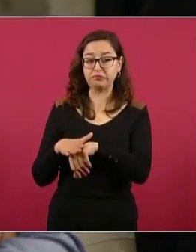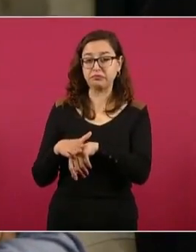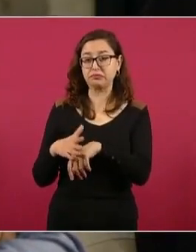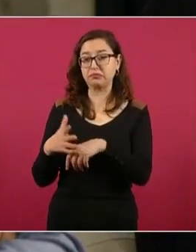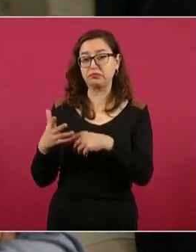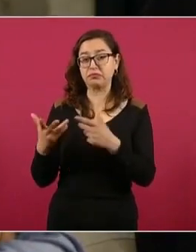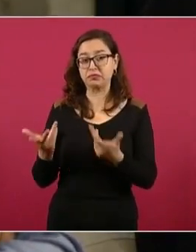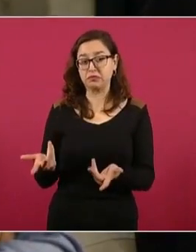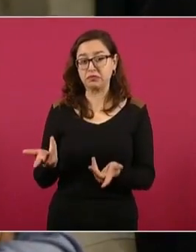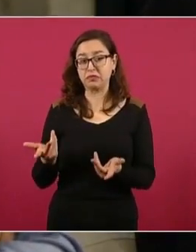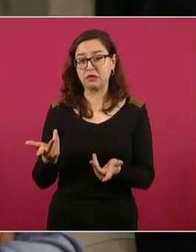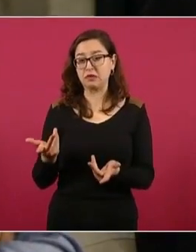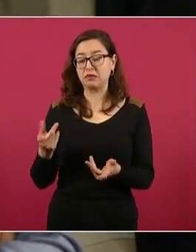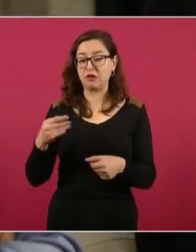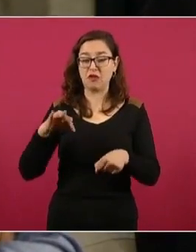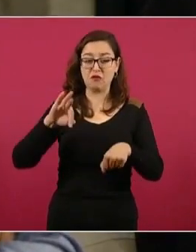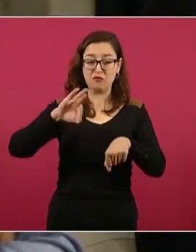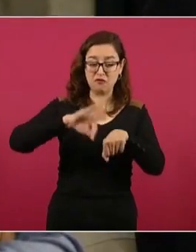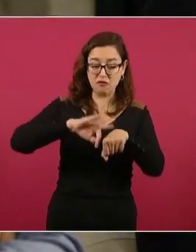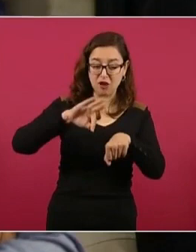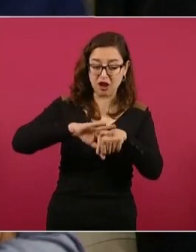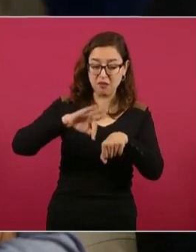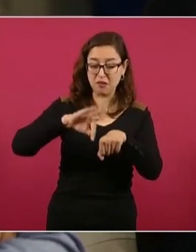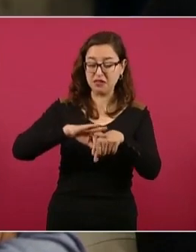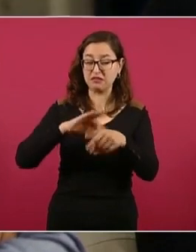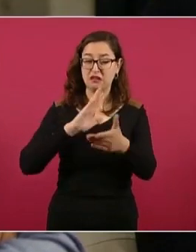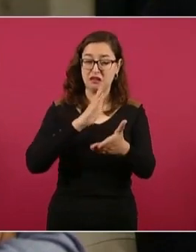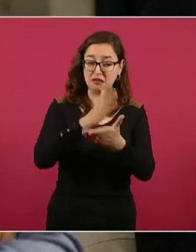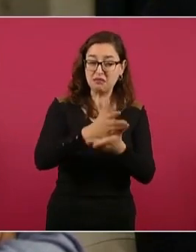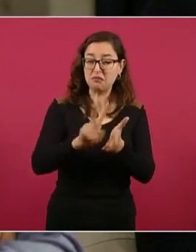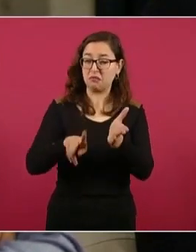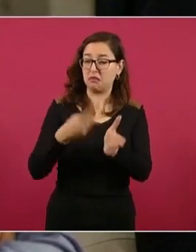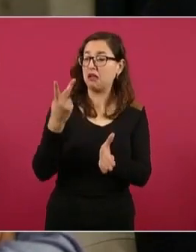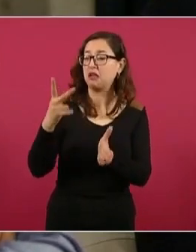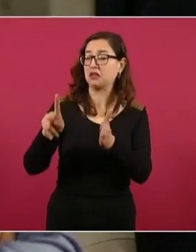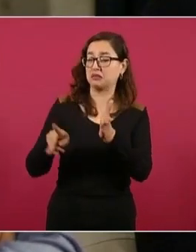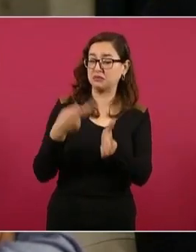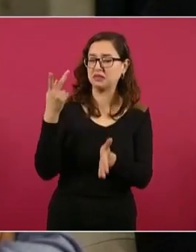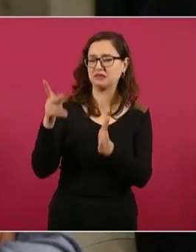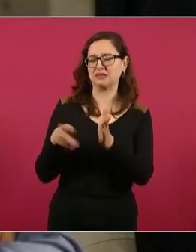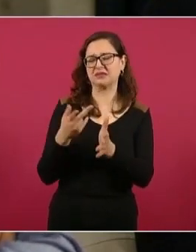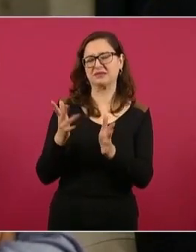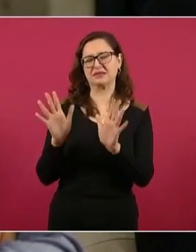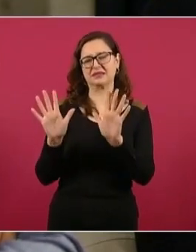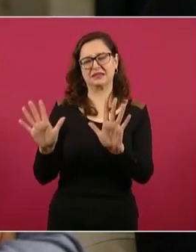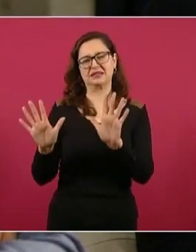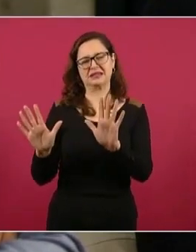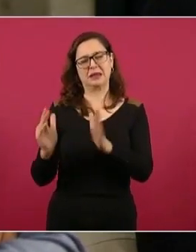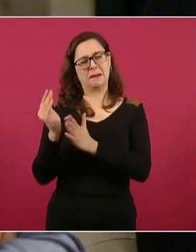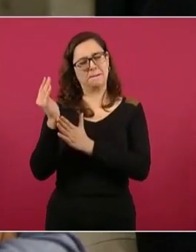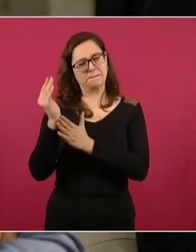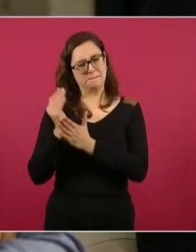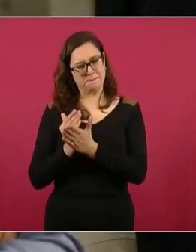los consultorios a las farmacias adyacentes. Esta encuesta, señor presidente, revela